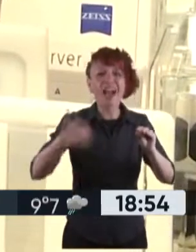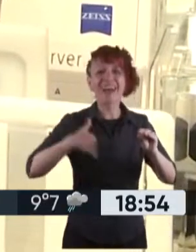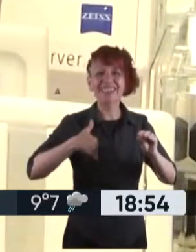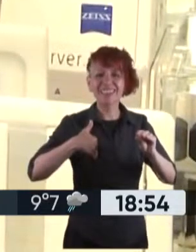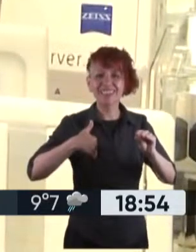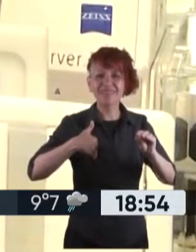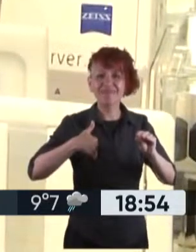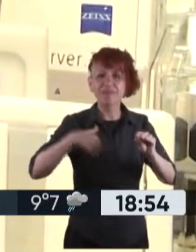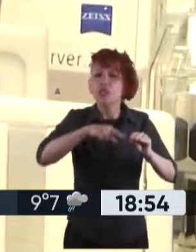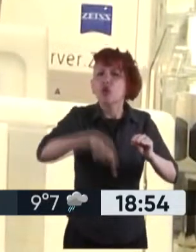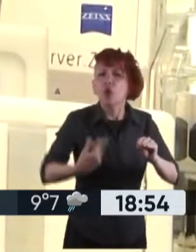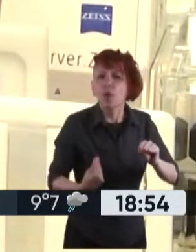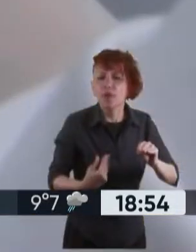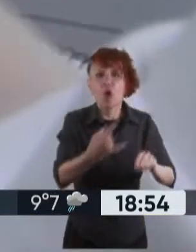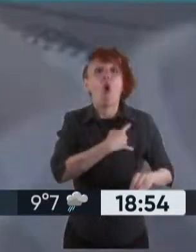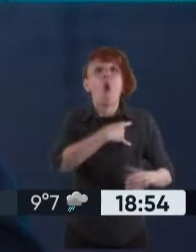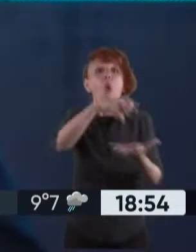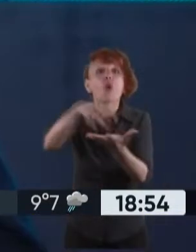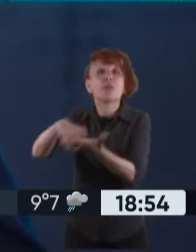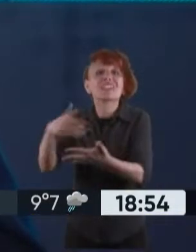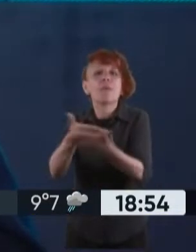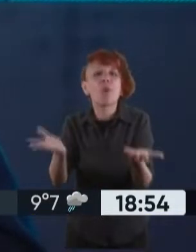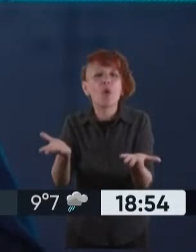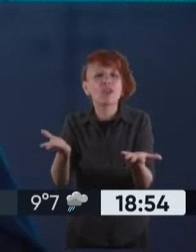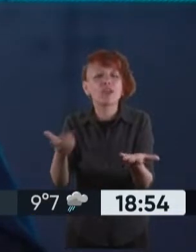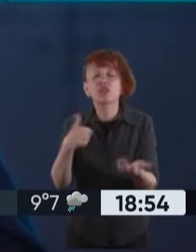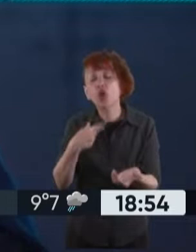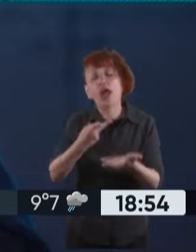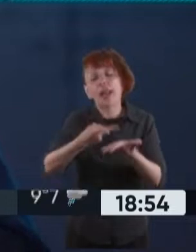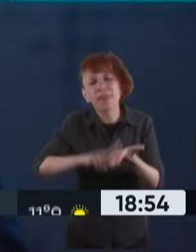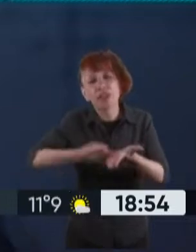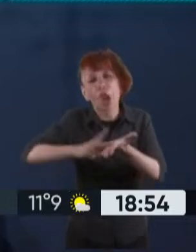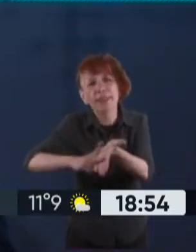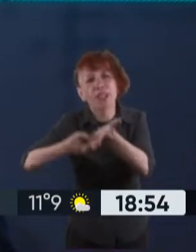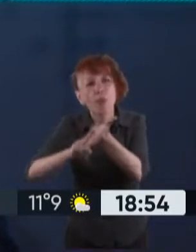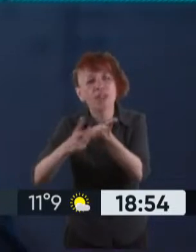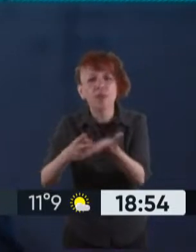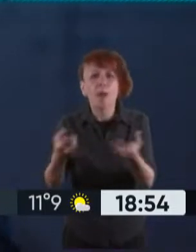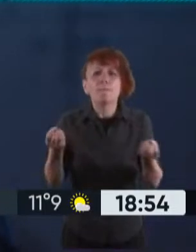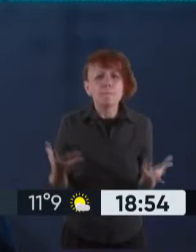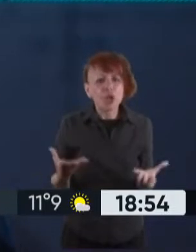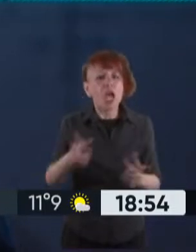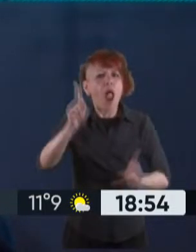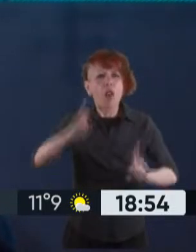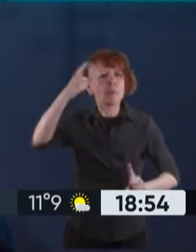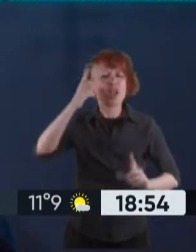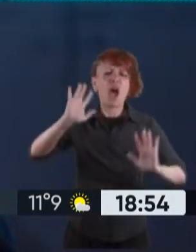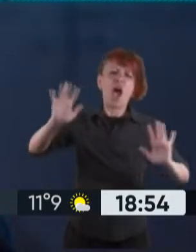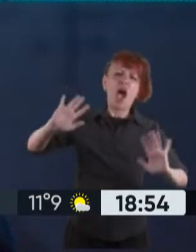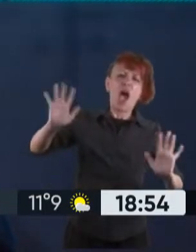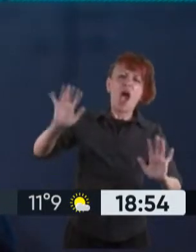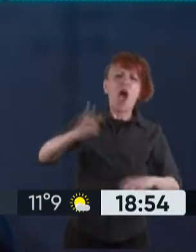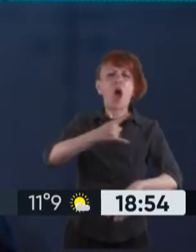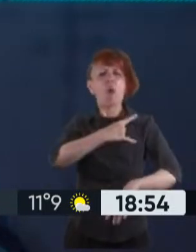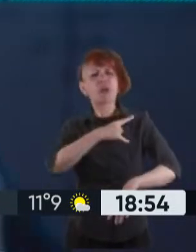universidades públicas. ¿Por qué repito tantas veces esto? Porque hay quienes pensaron que las universidades no